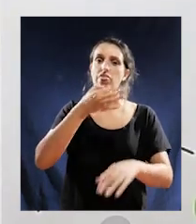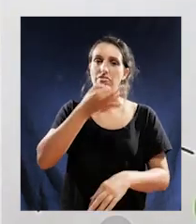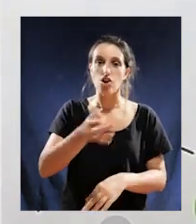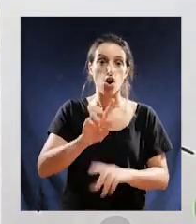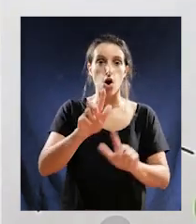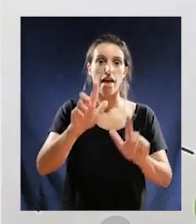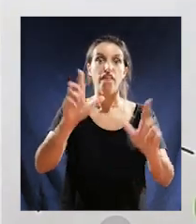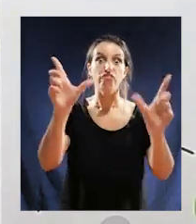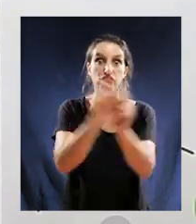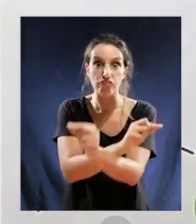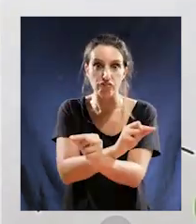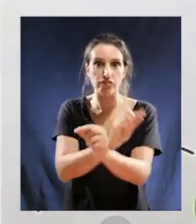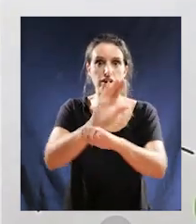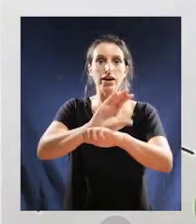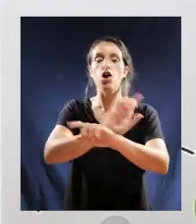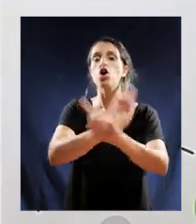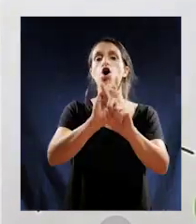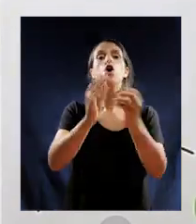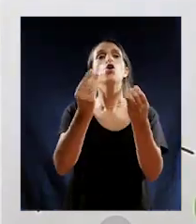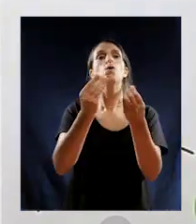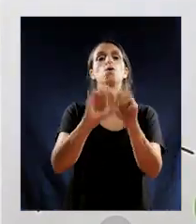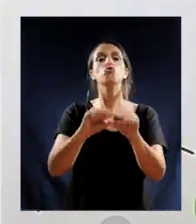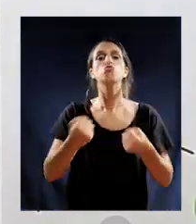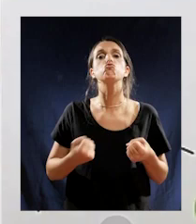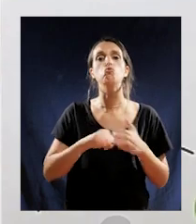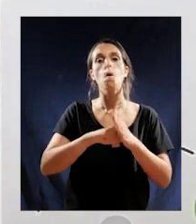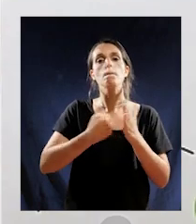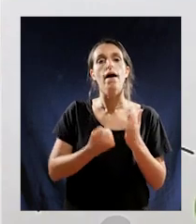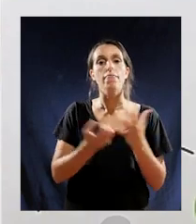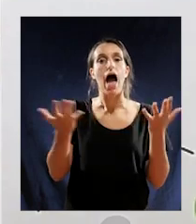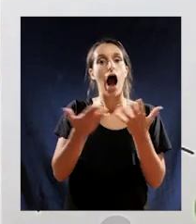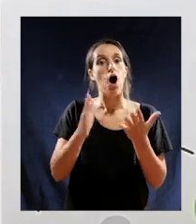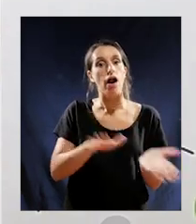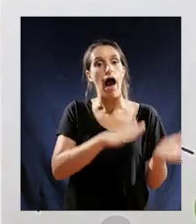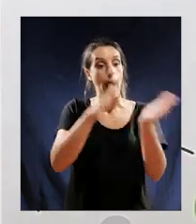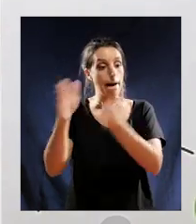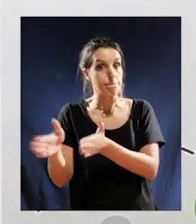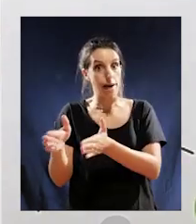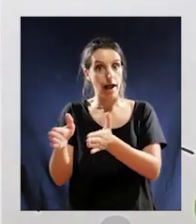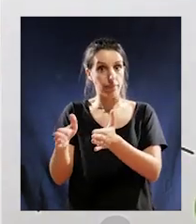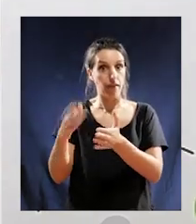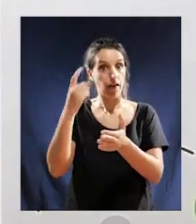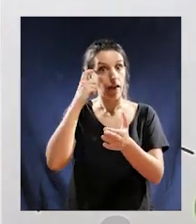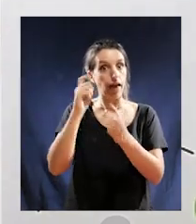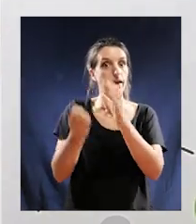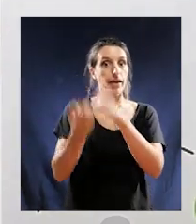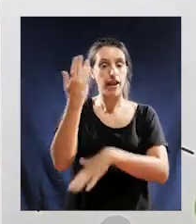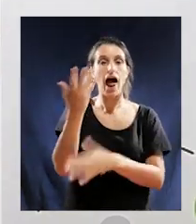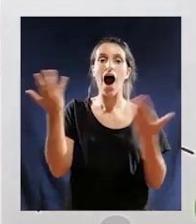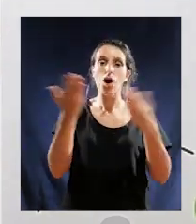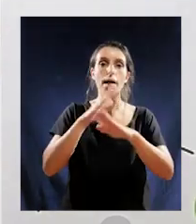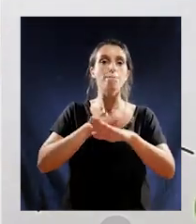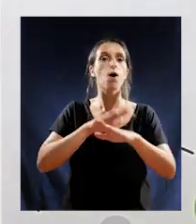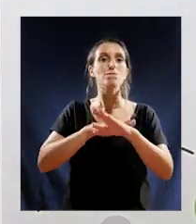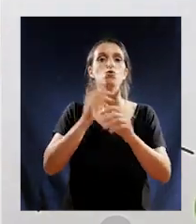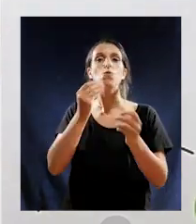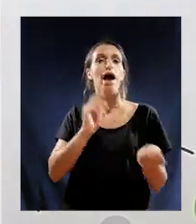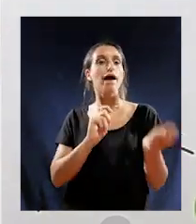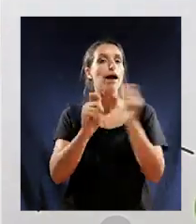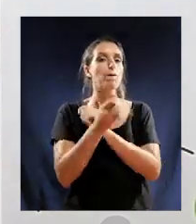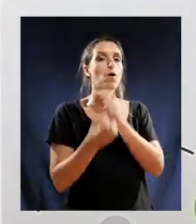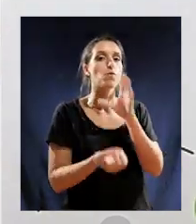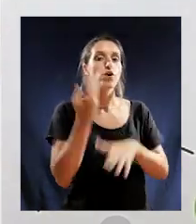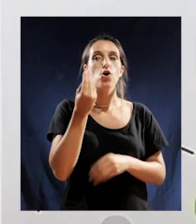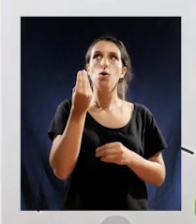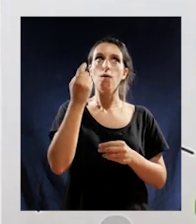presencialidad de la escena pedagógica es una suspensión es un tiempo de creación y de invención si algo tiene de bueno de estas rupturas de la